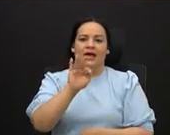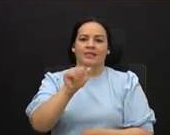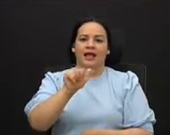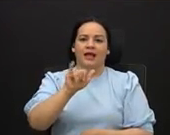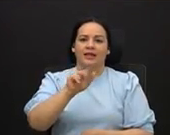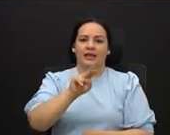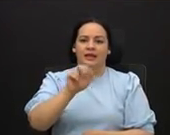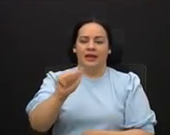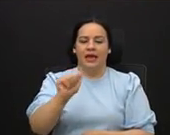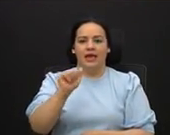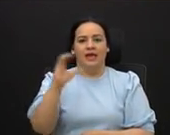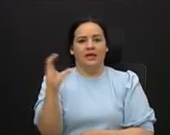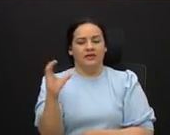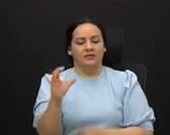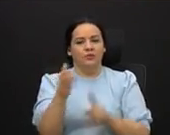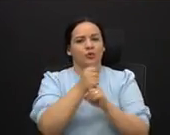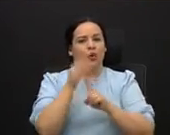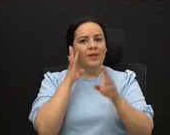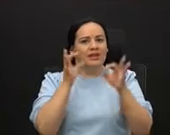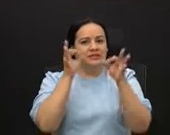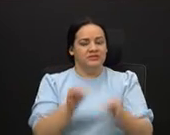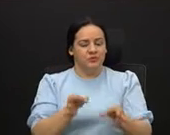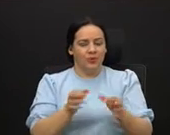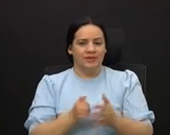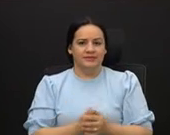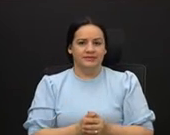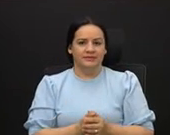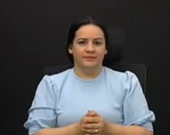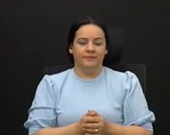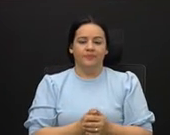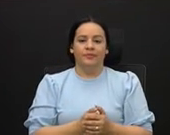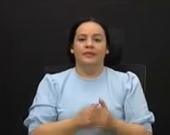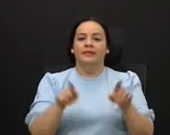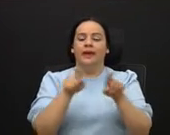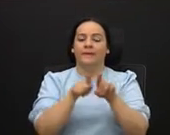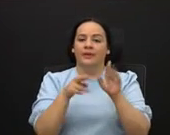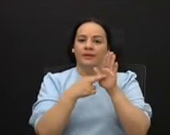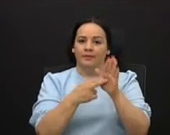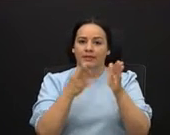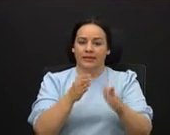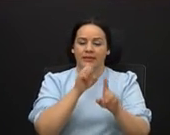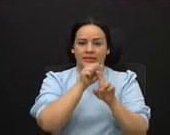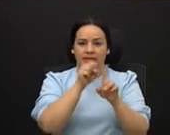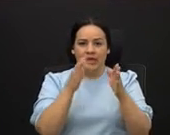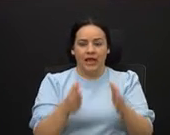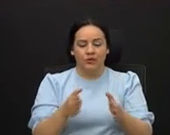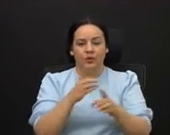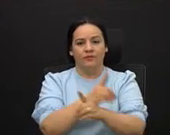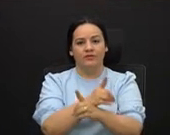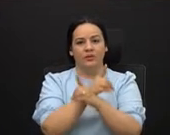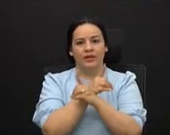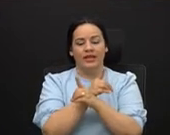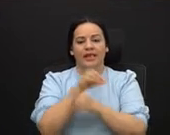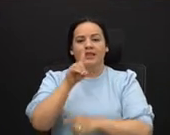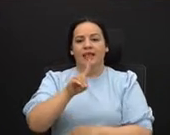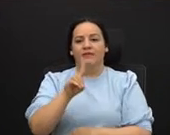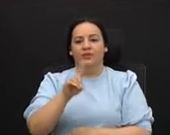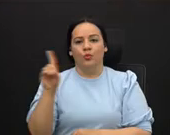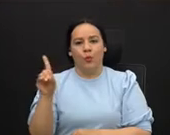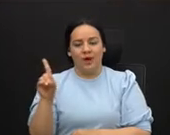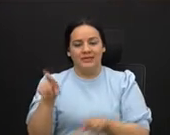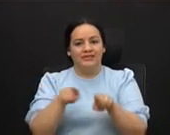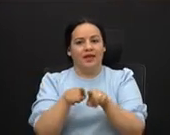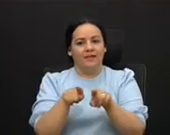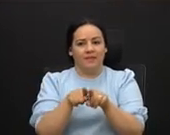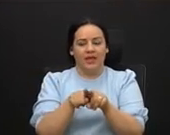la que toma las decisiones. También así el representante del sindicato de la Defensoría, el señor David Walsh, quien además